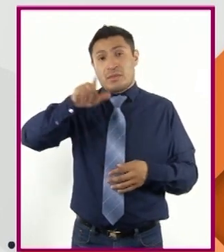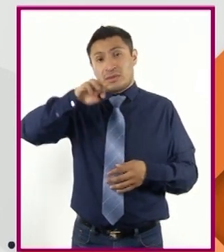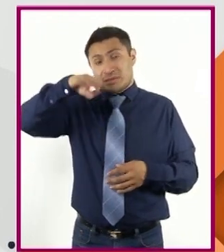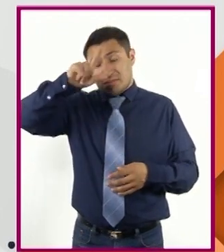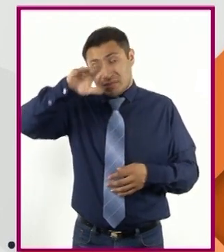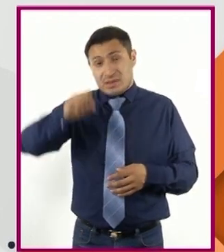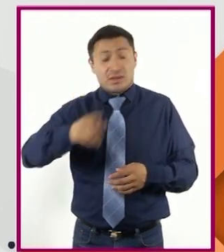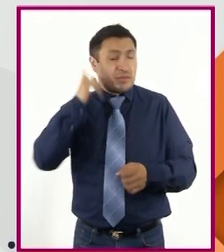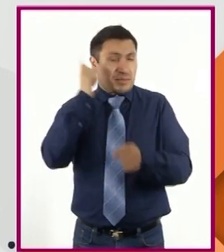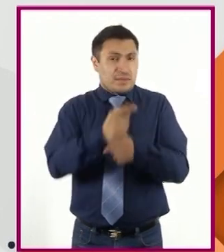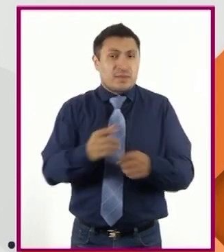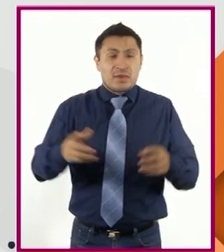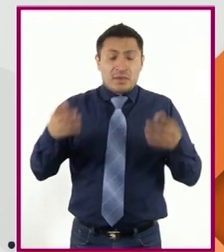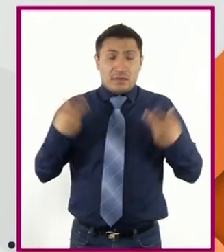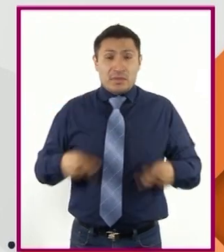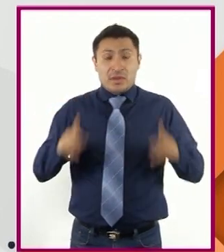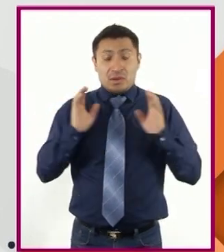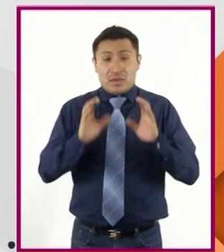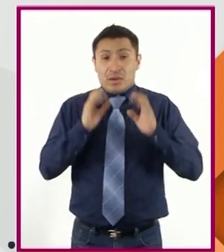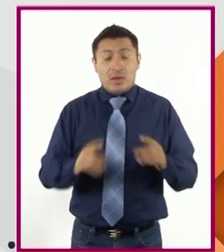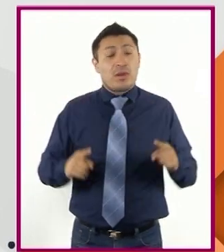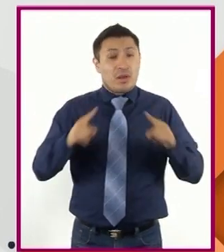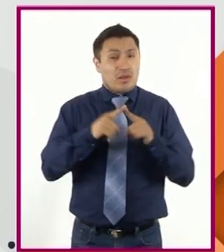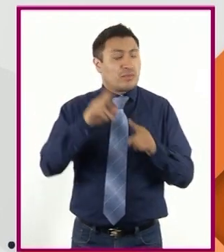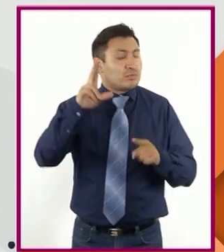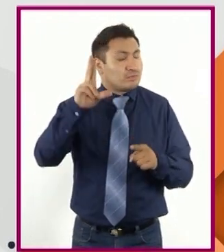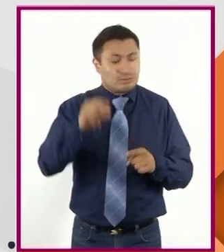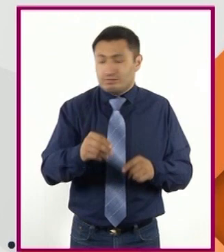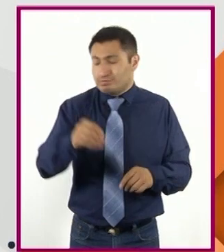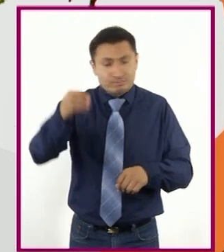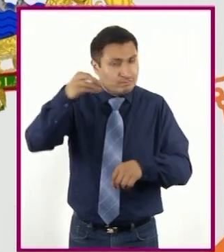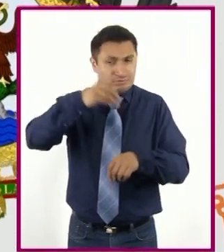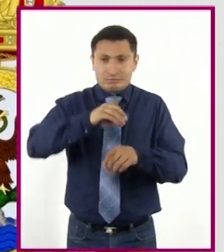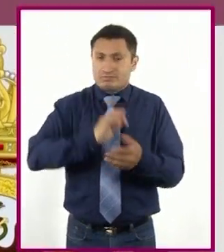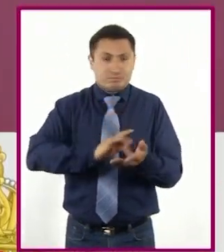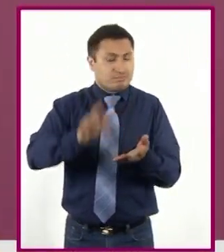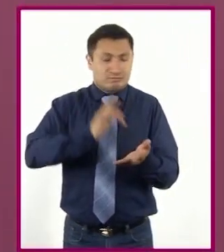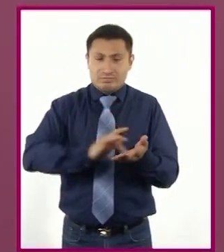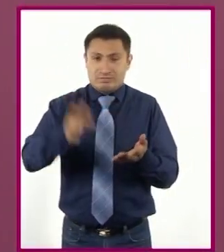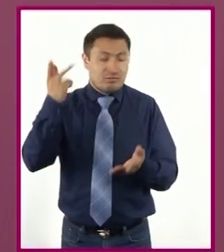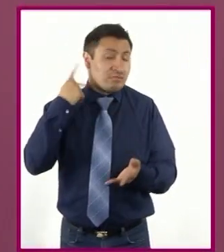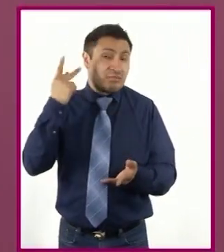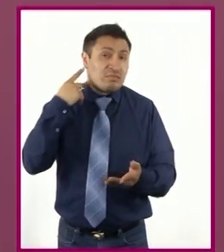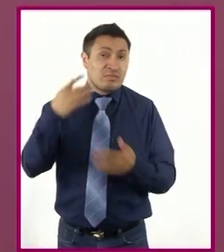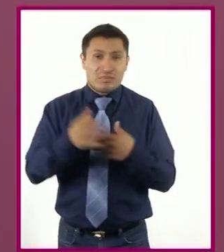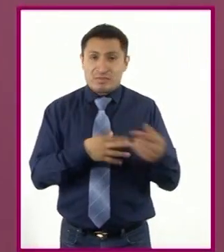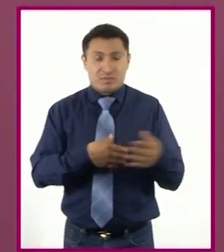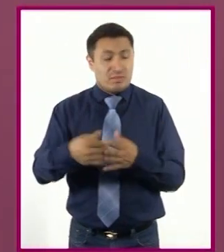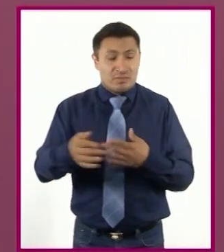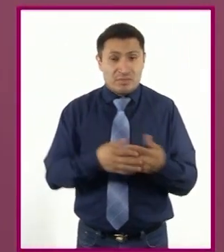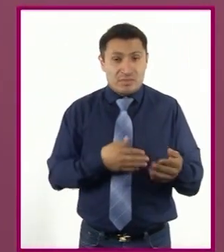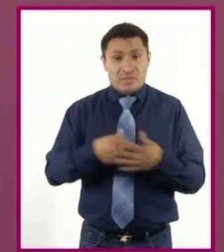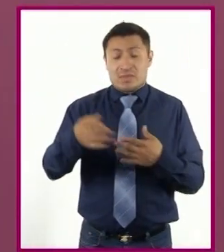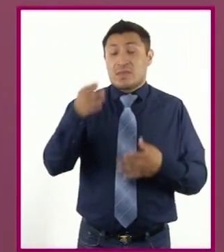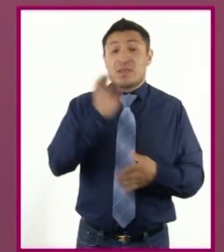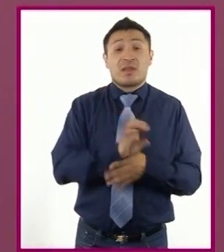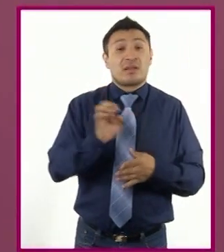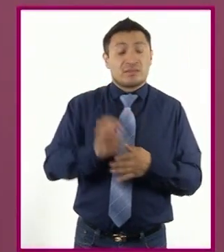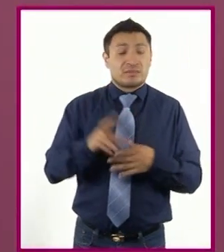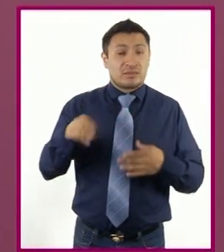los conservadores y la Iglesia no se encontraban dispuestos a apoyar su política modernizadora.